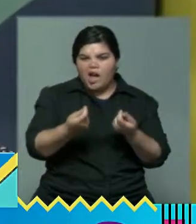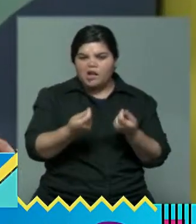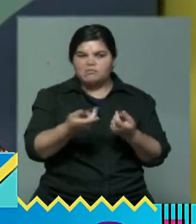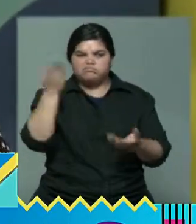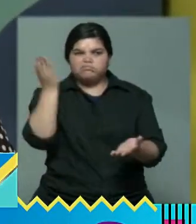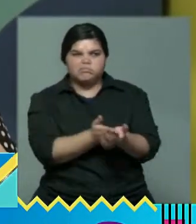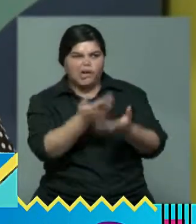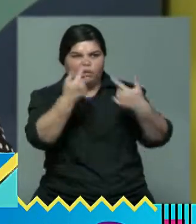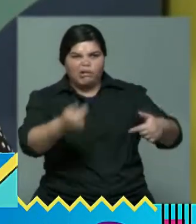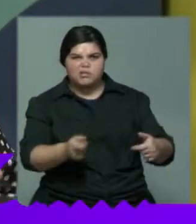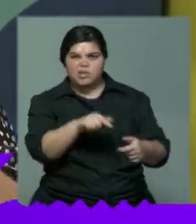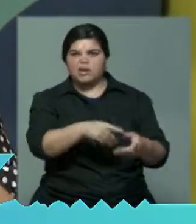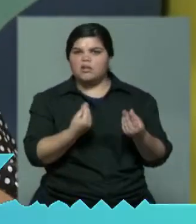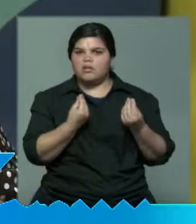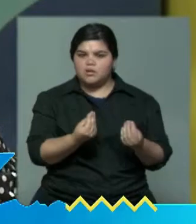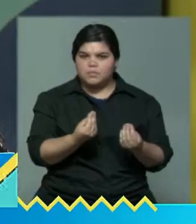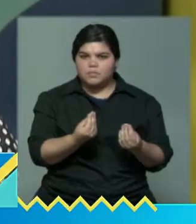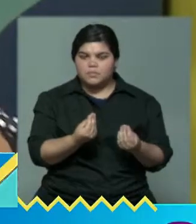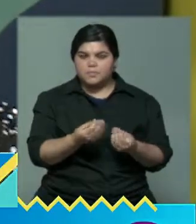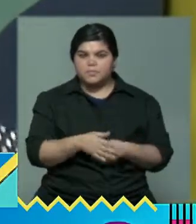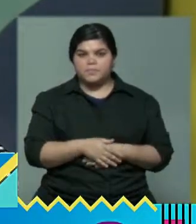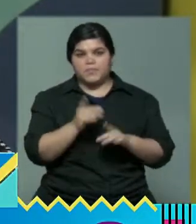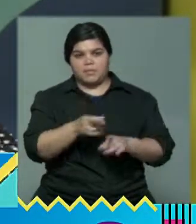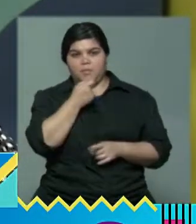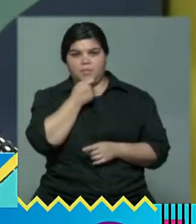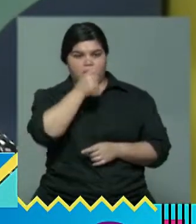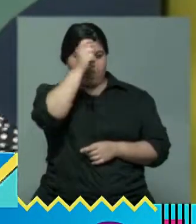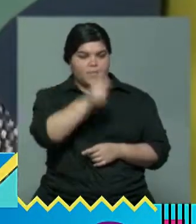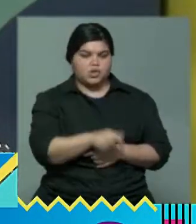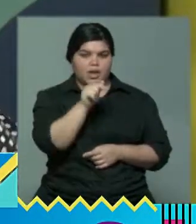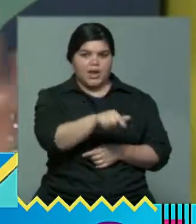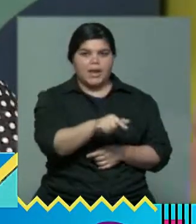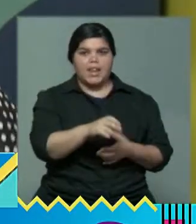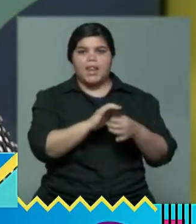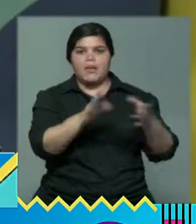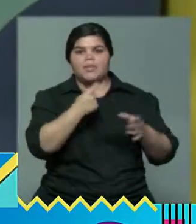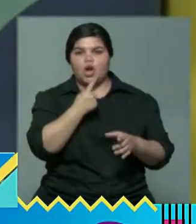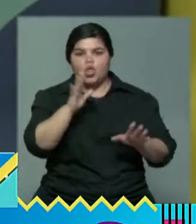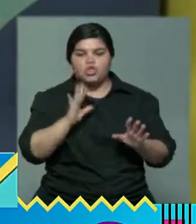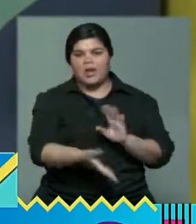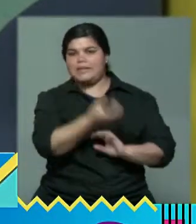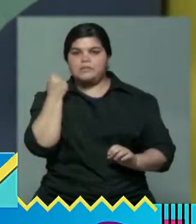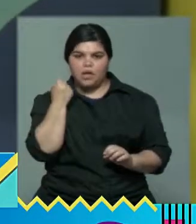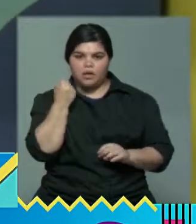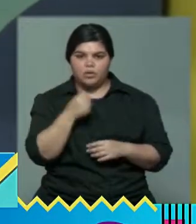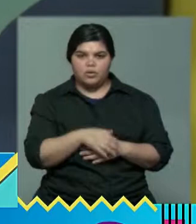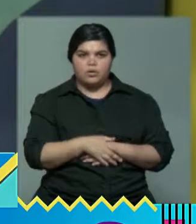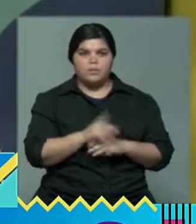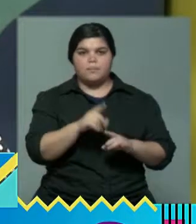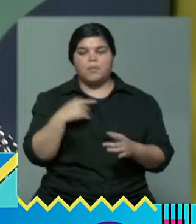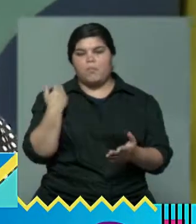y esa persona, que es la discusión, si yo le saco la libertad condicional a los agresores sexuales, por ejemplo, que es una de las propuestas que